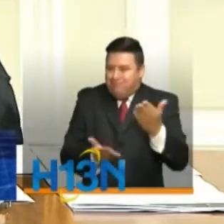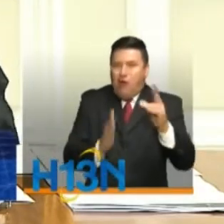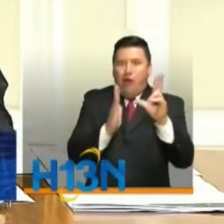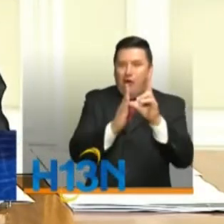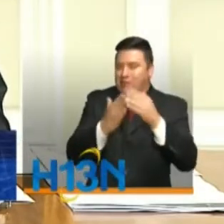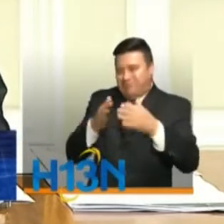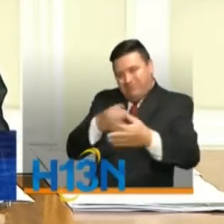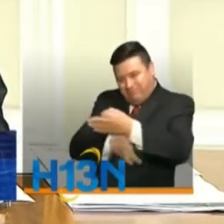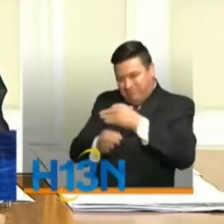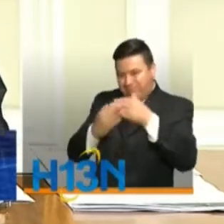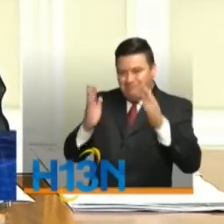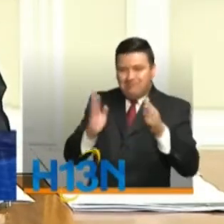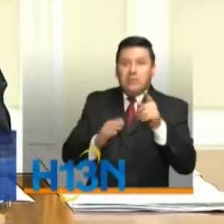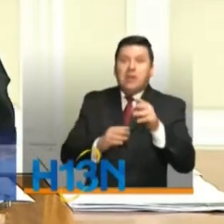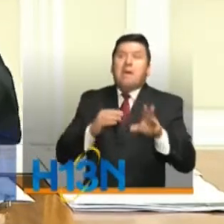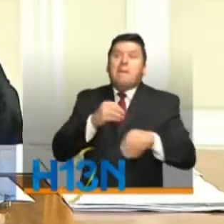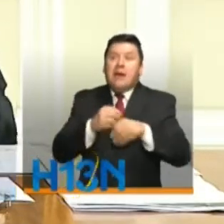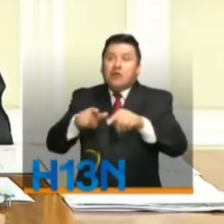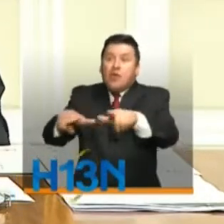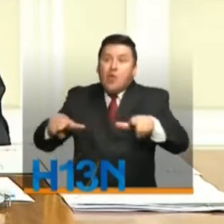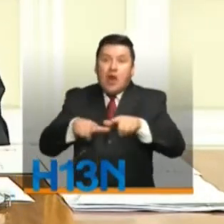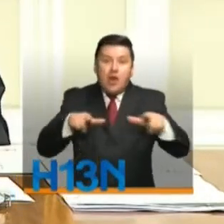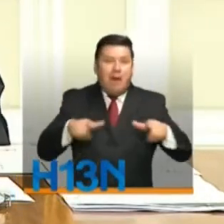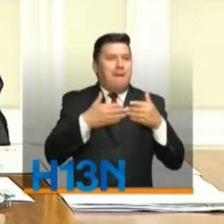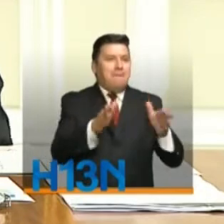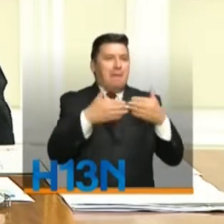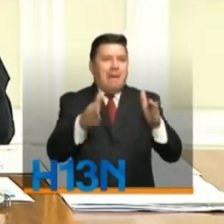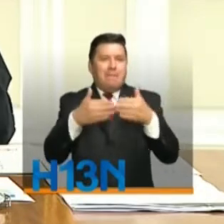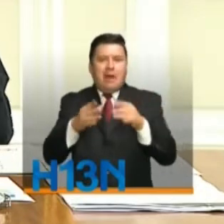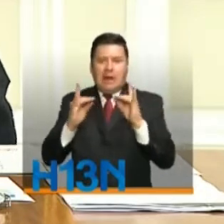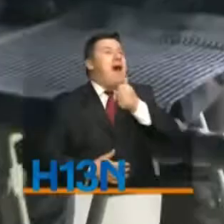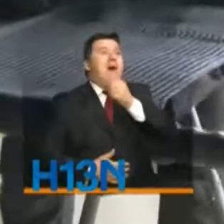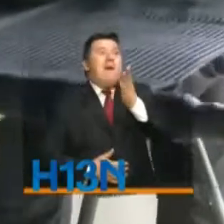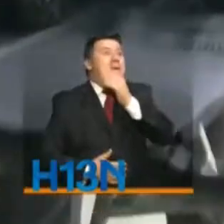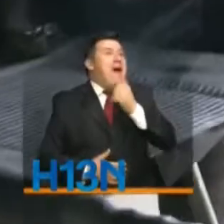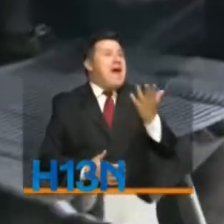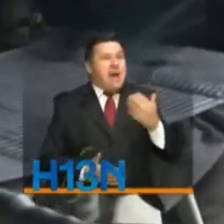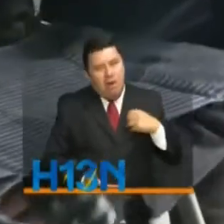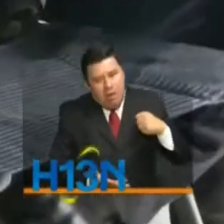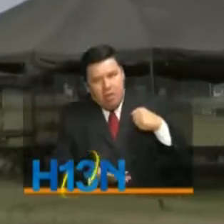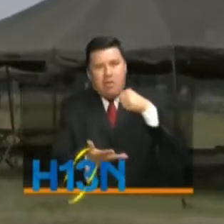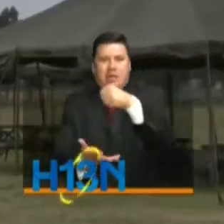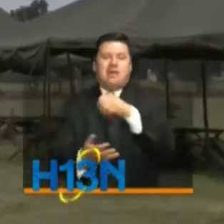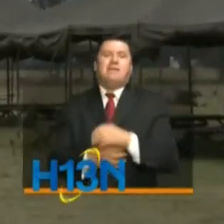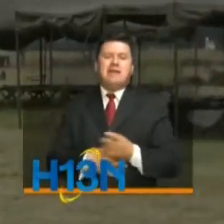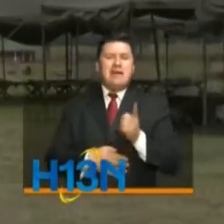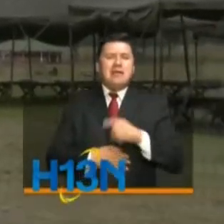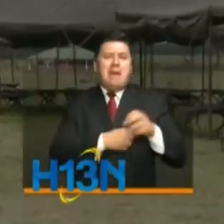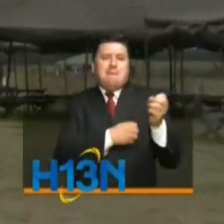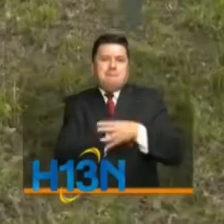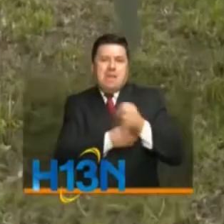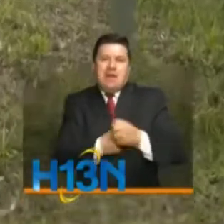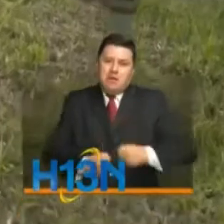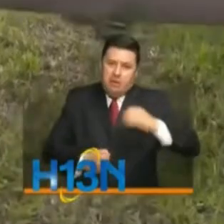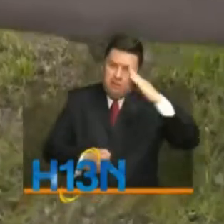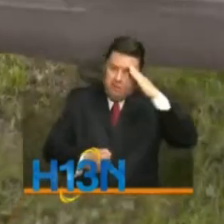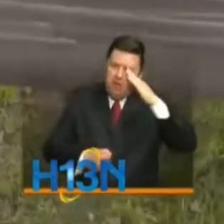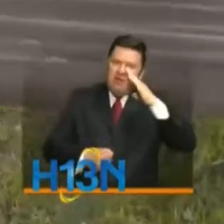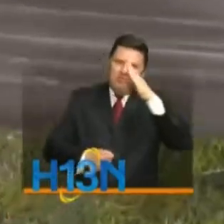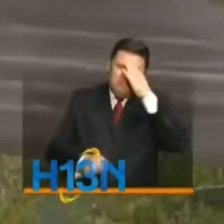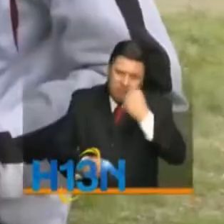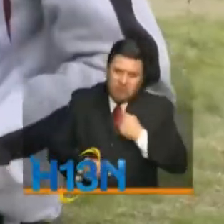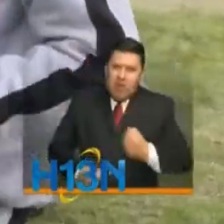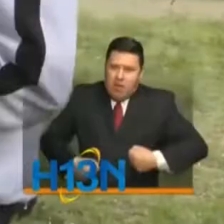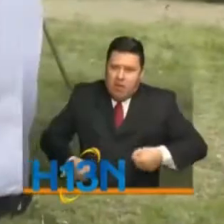habilitando otras unidades militares con esa capacidad para atender a muchos ciudadanos. La adecuación de espacios para atender la